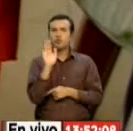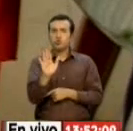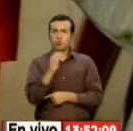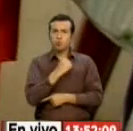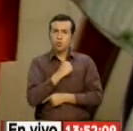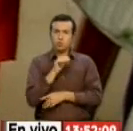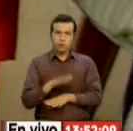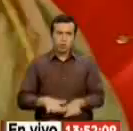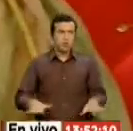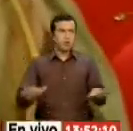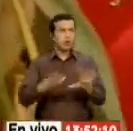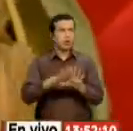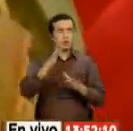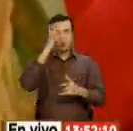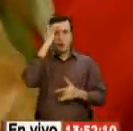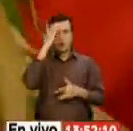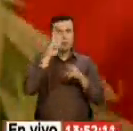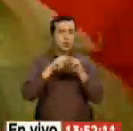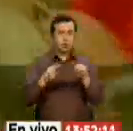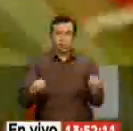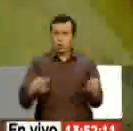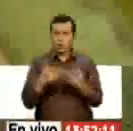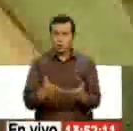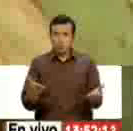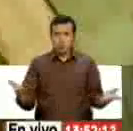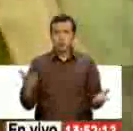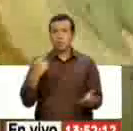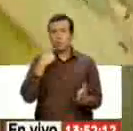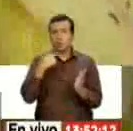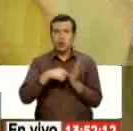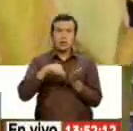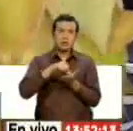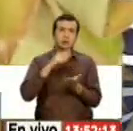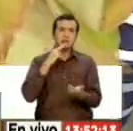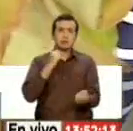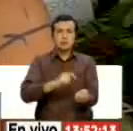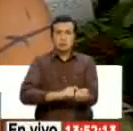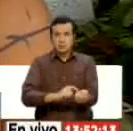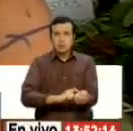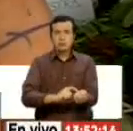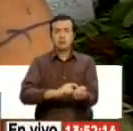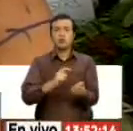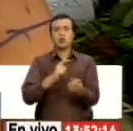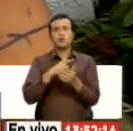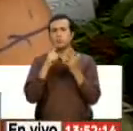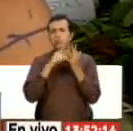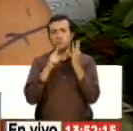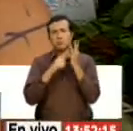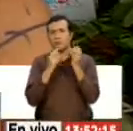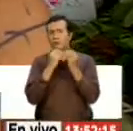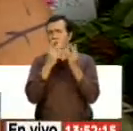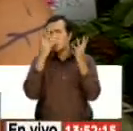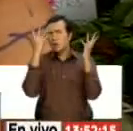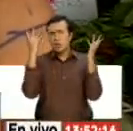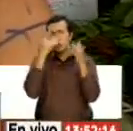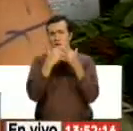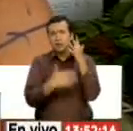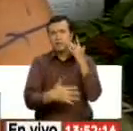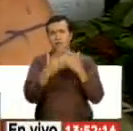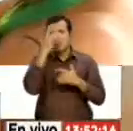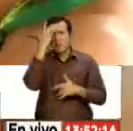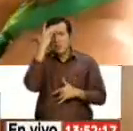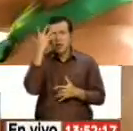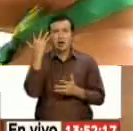región. Para enfermedad natural, ¿no? Colesterol, diabético, úlcera, reumatismo,